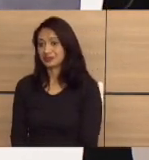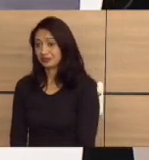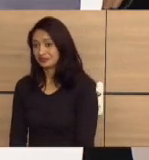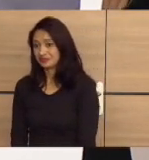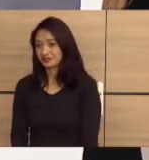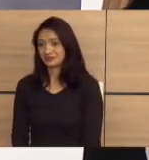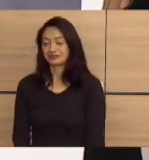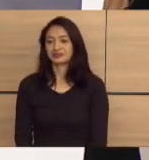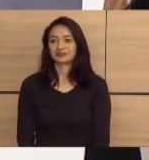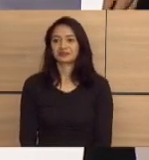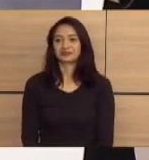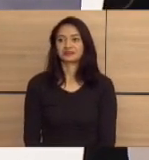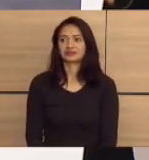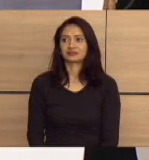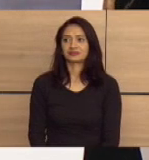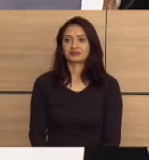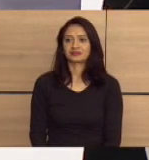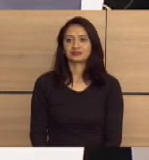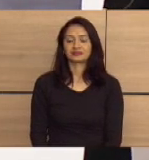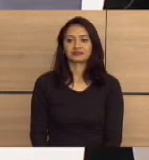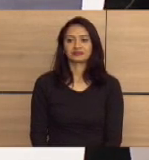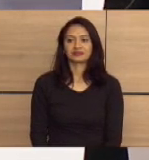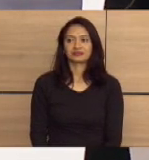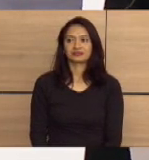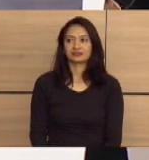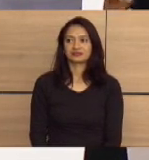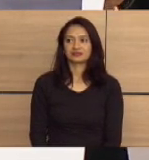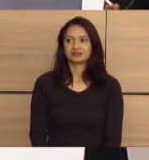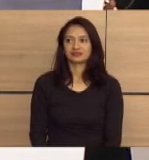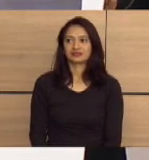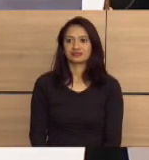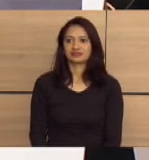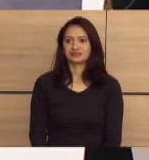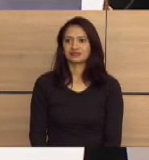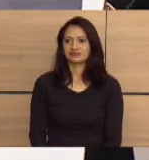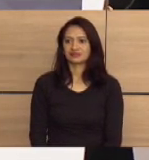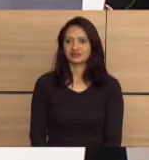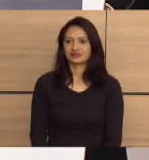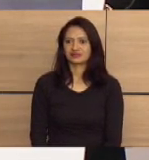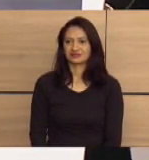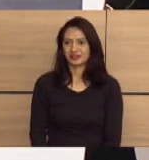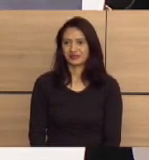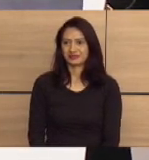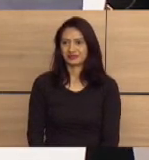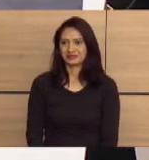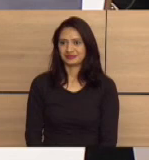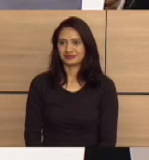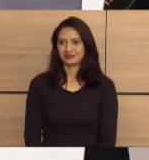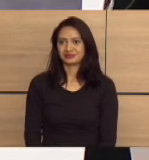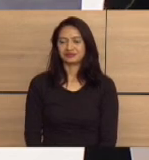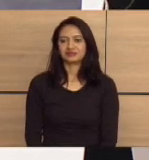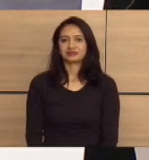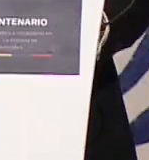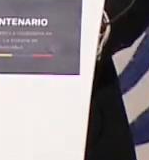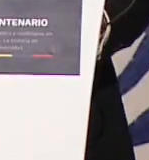Del mediodía, por favor, encontrarse aquí para los salones. Estos se encuentran en el tercer piso y se llevarán a cabo